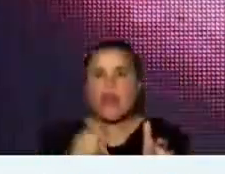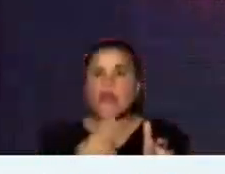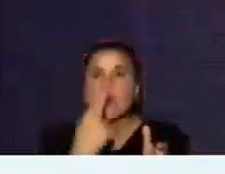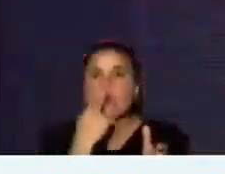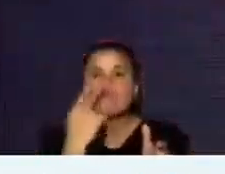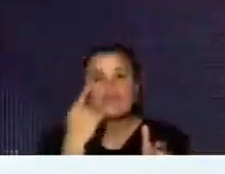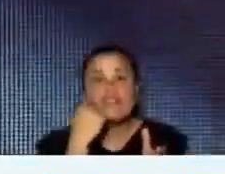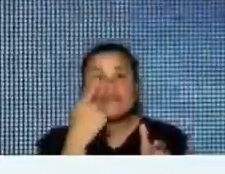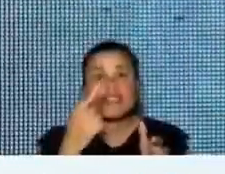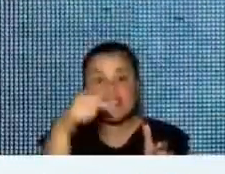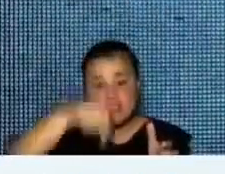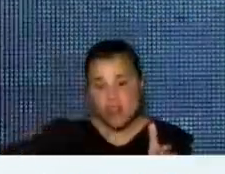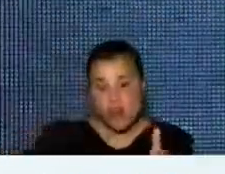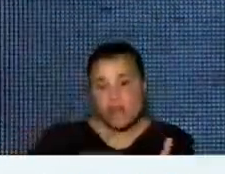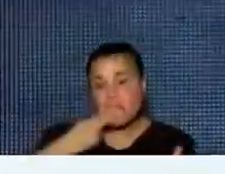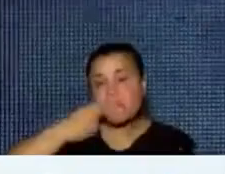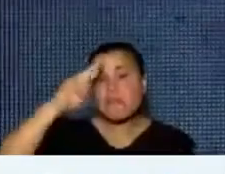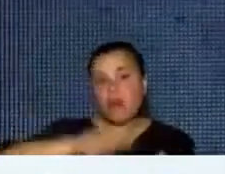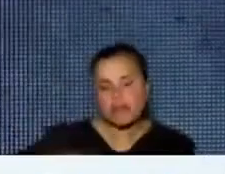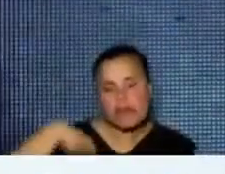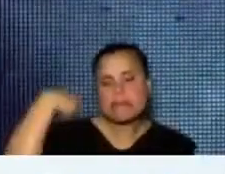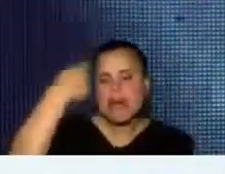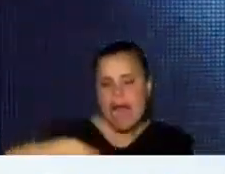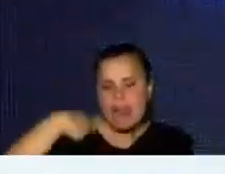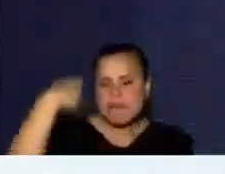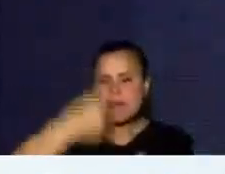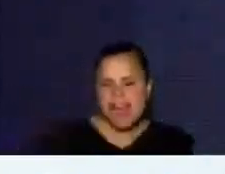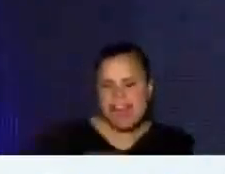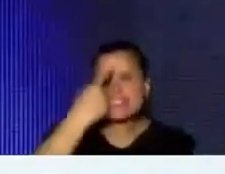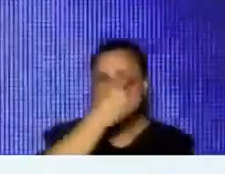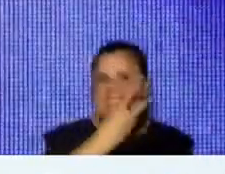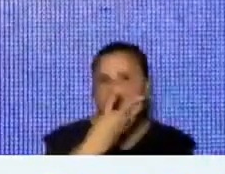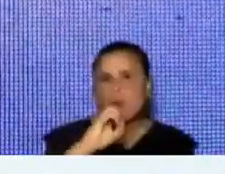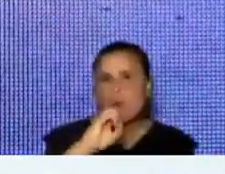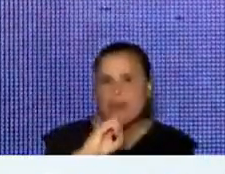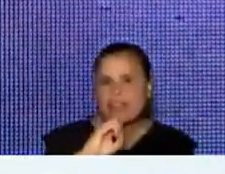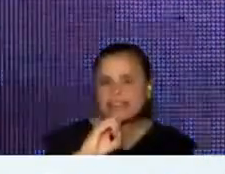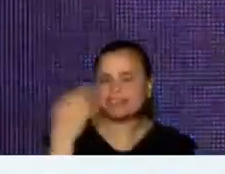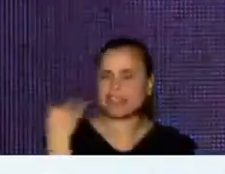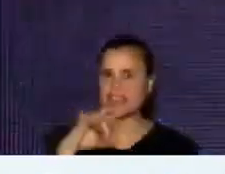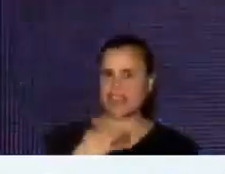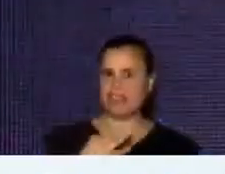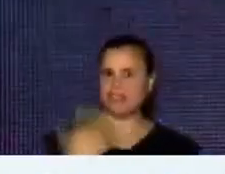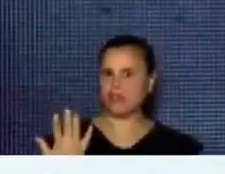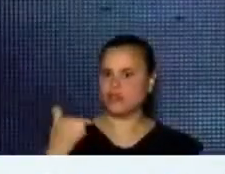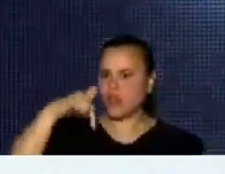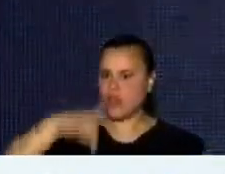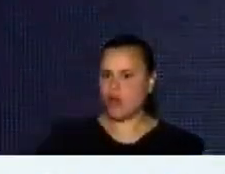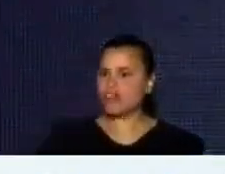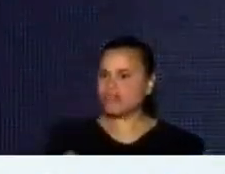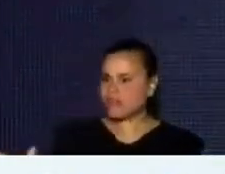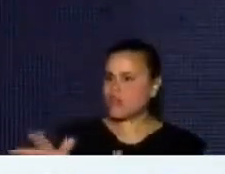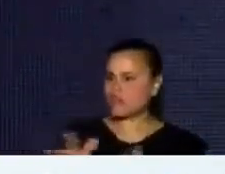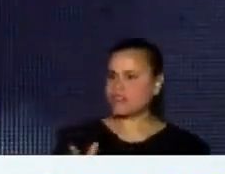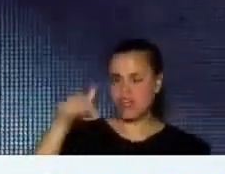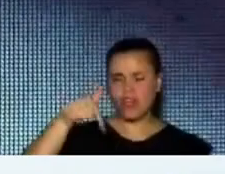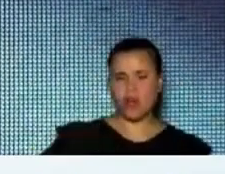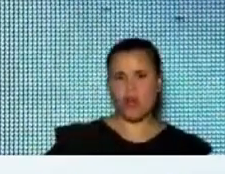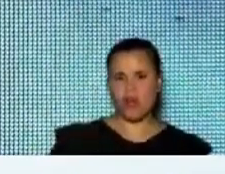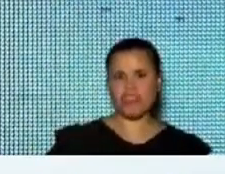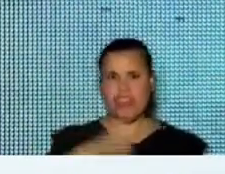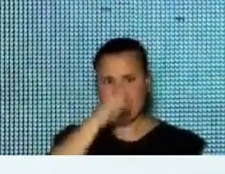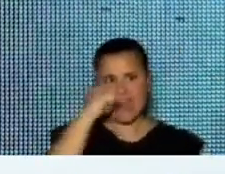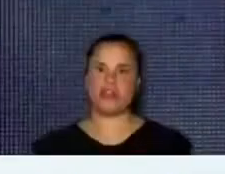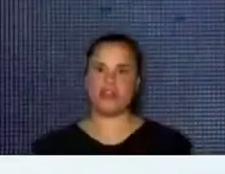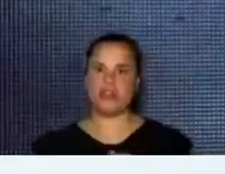las propuestas, los proyectos de cada candidato, su forma de ver la realidad y obviamente el parecer